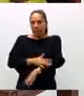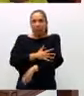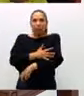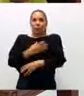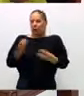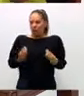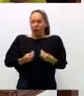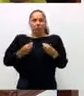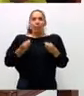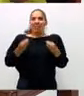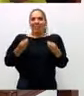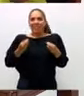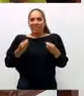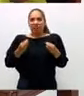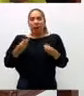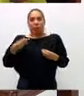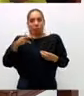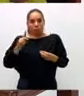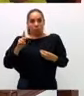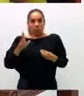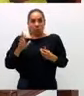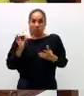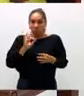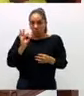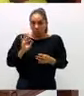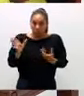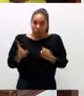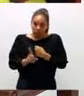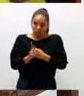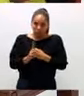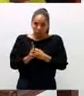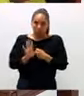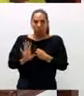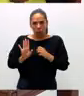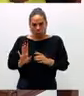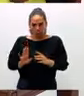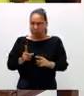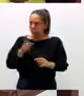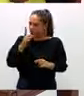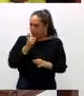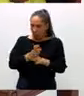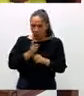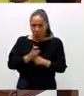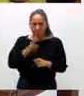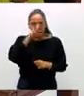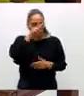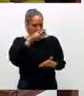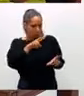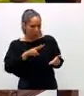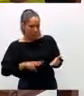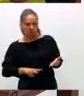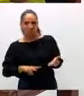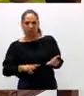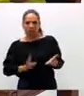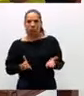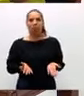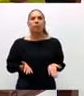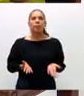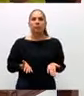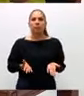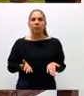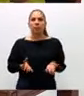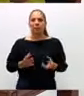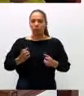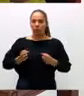puede contribuir a la conflictividad. Entonces, un primer paso, digamos, como preparatorio, es